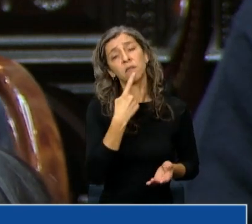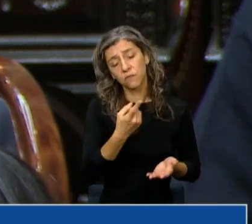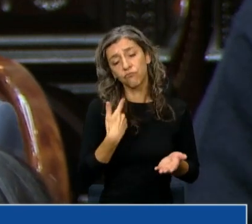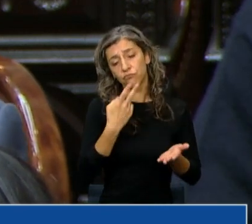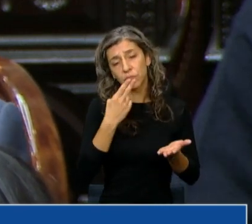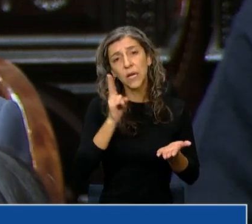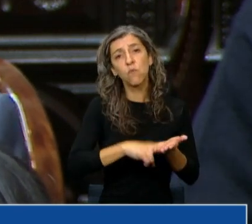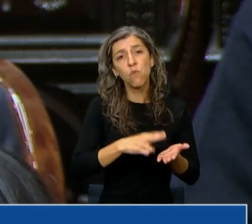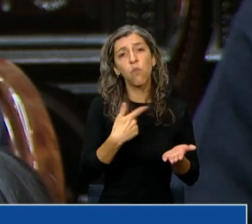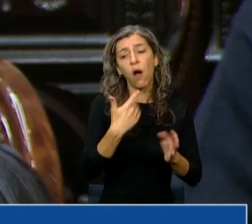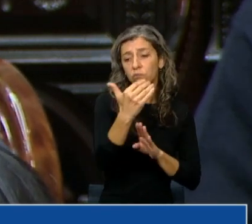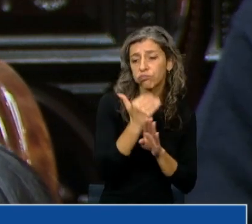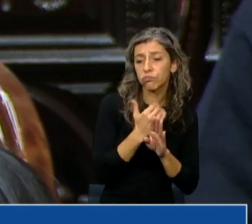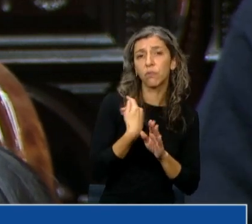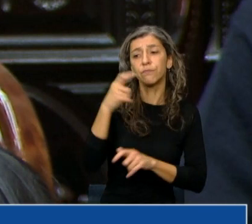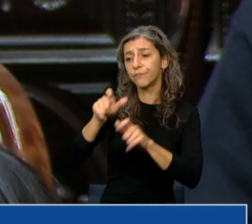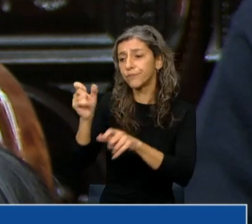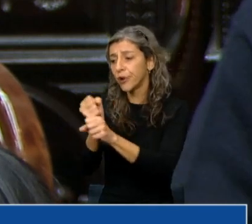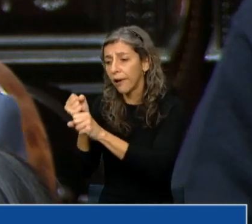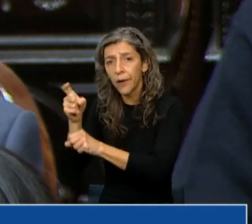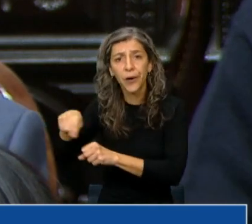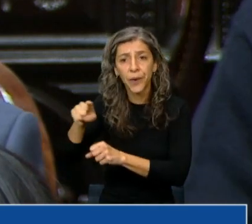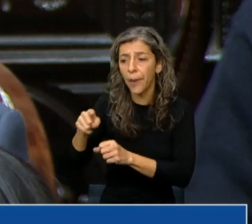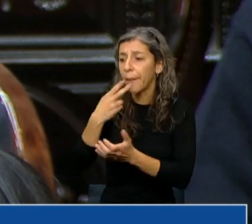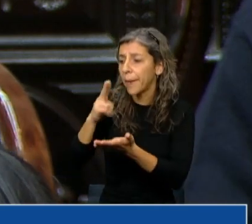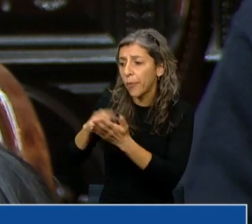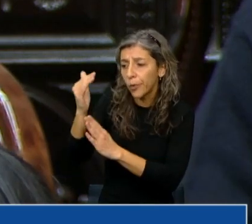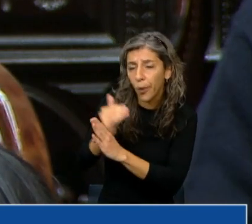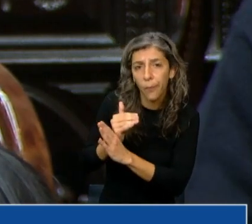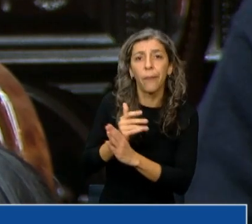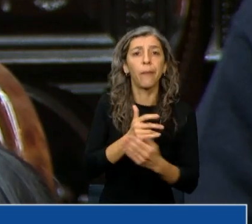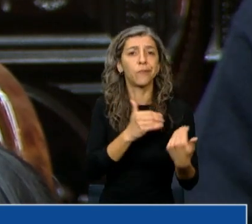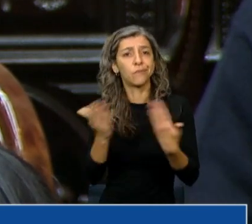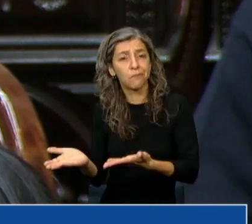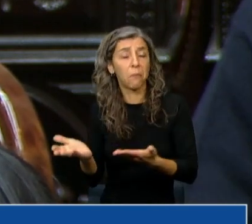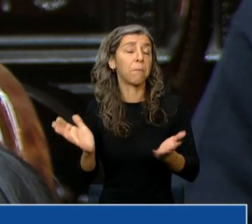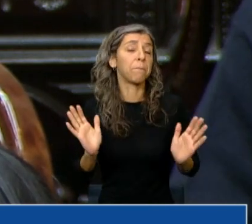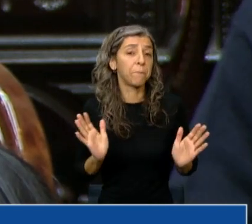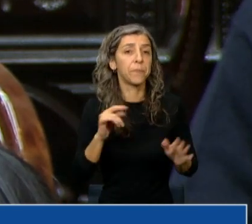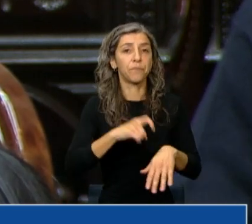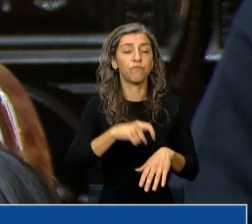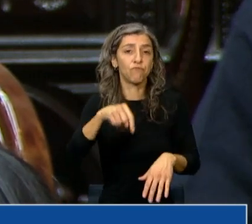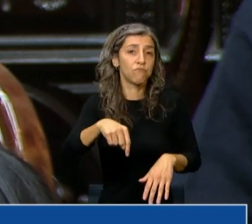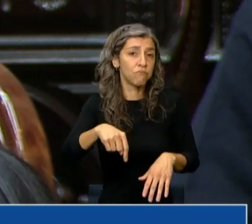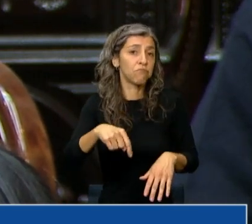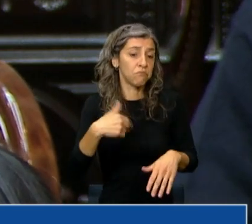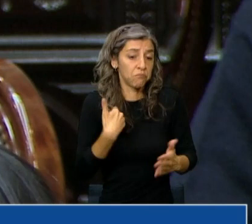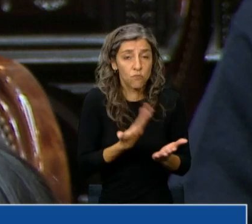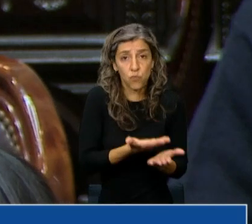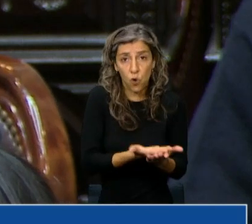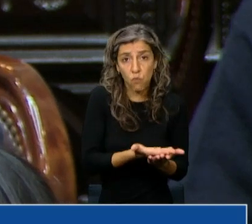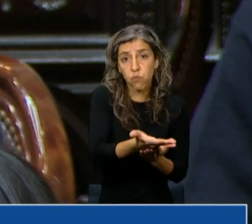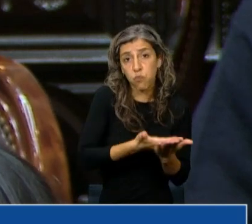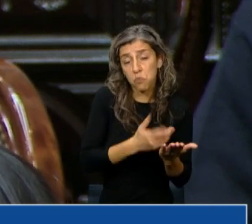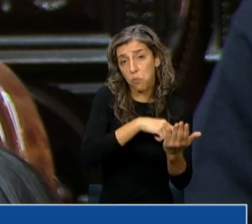tributaria a los trabajadores y con relación a este impuesto que haya sido el motor propulsor para que el Poder Ejecutivo